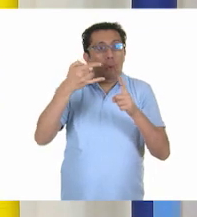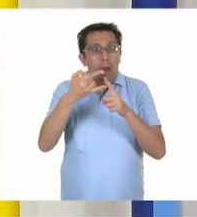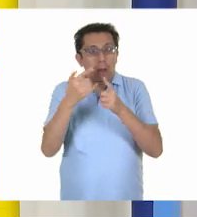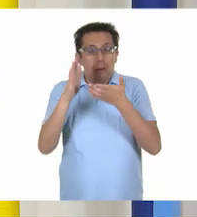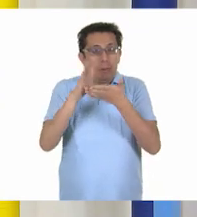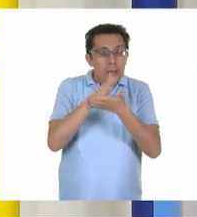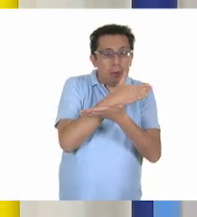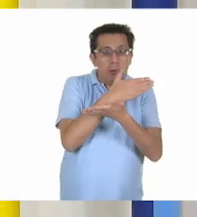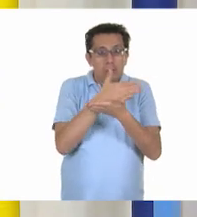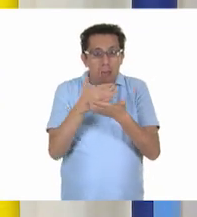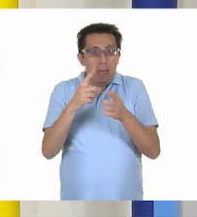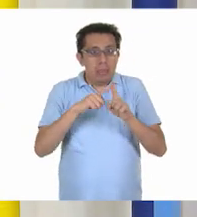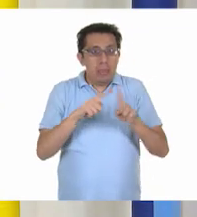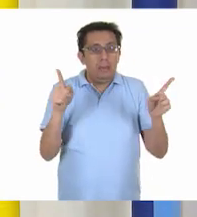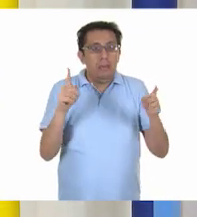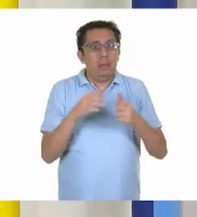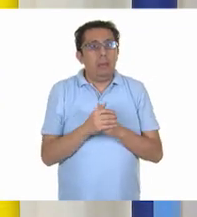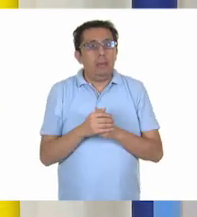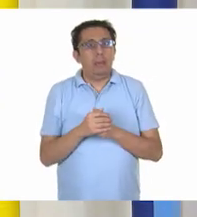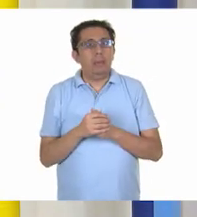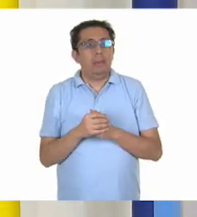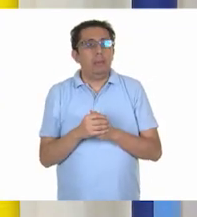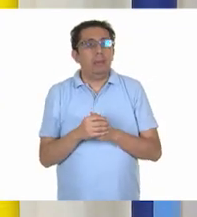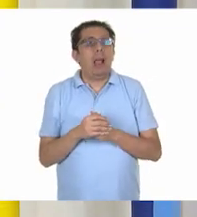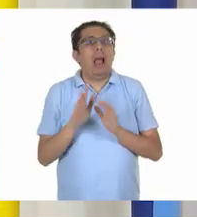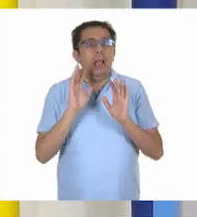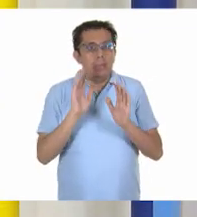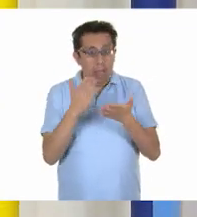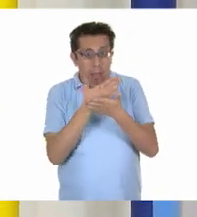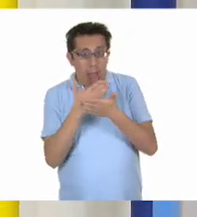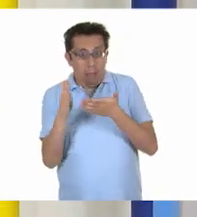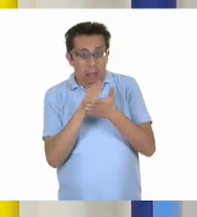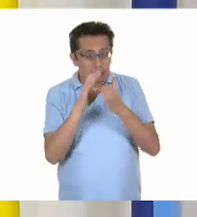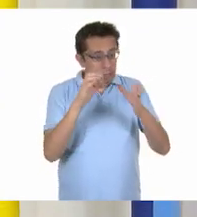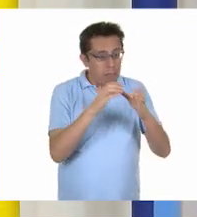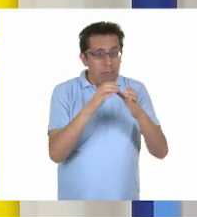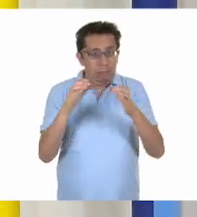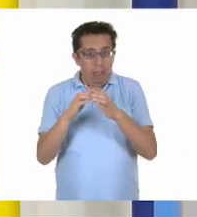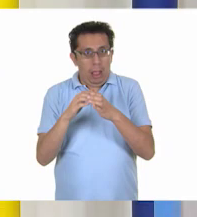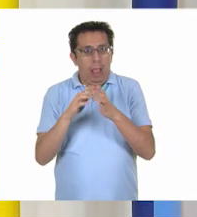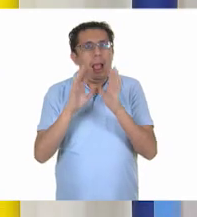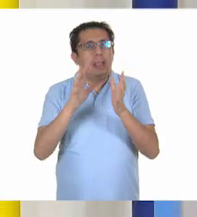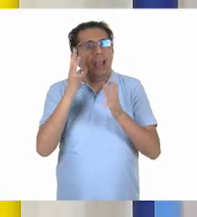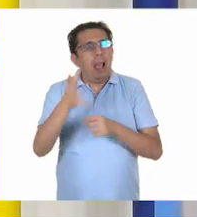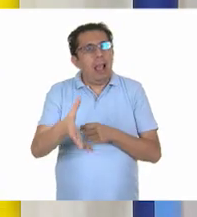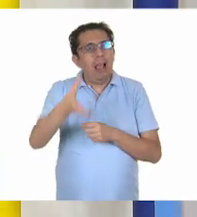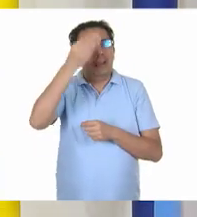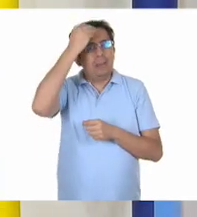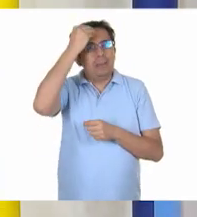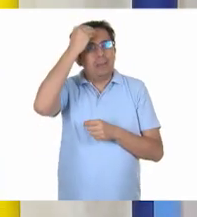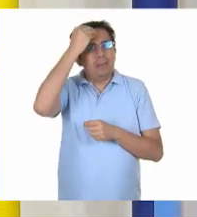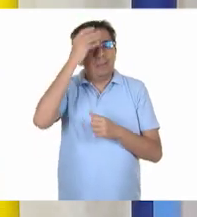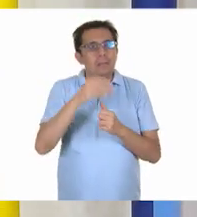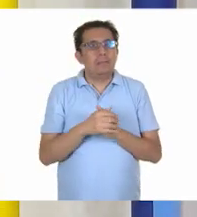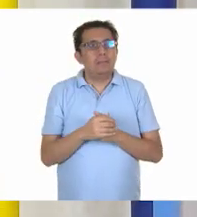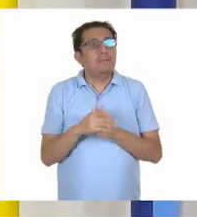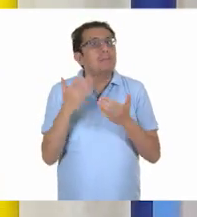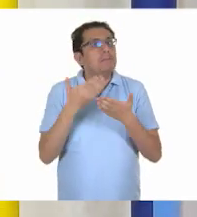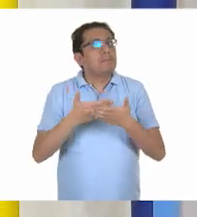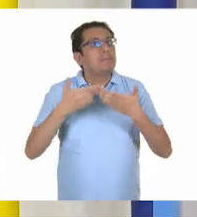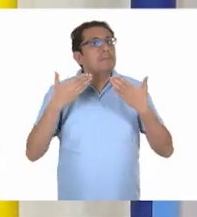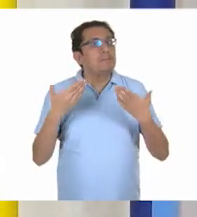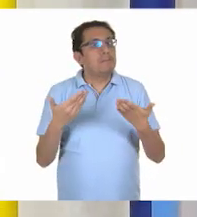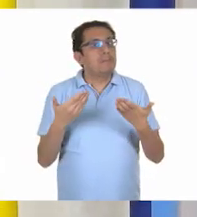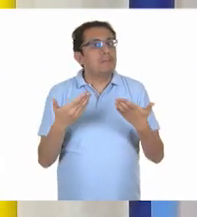la clasificación de los triángulos y los cuadriláteros. Cuadriláteros, perdón. Como ya hicimos esta clasificación y ya